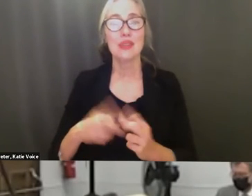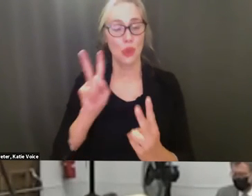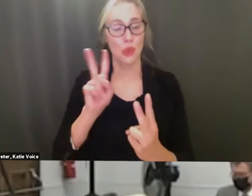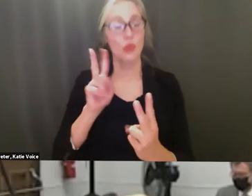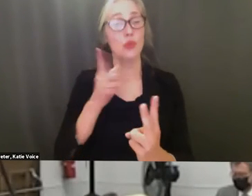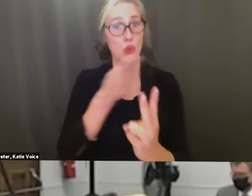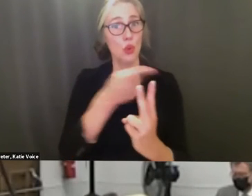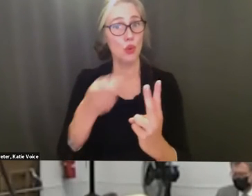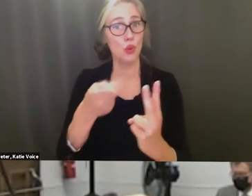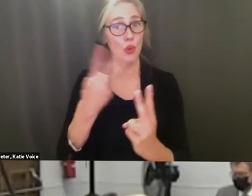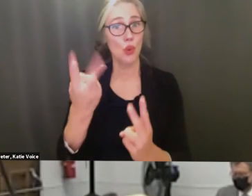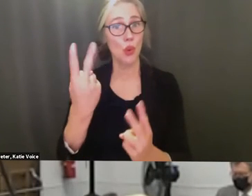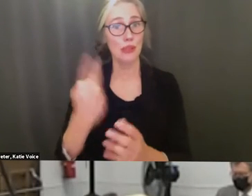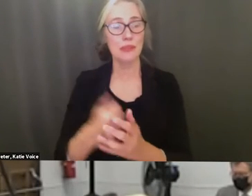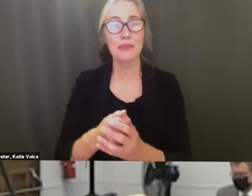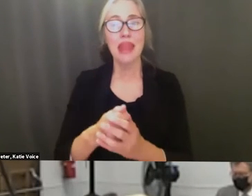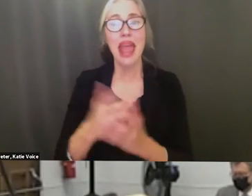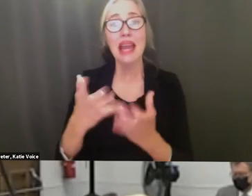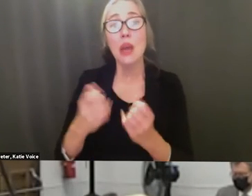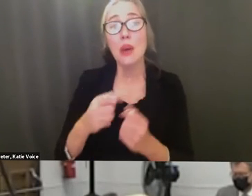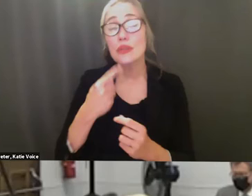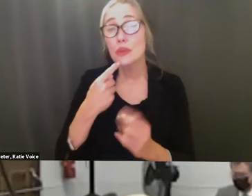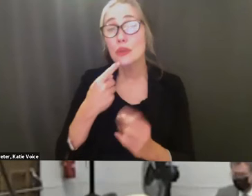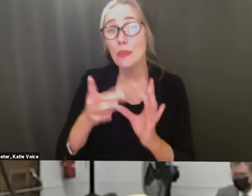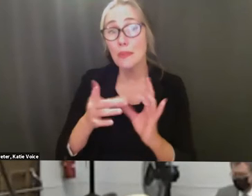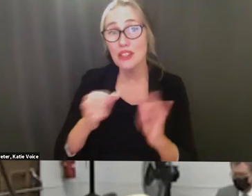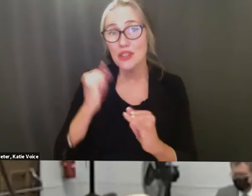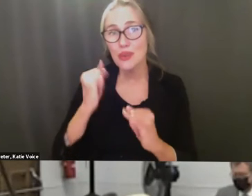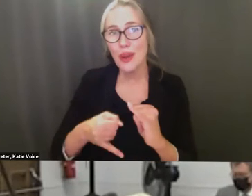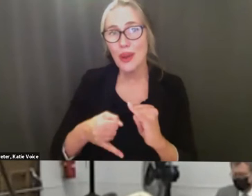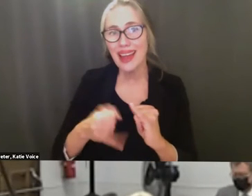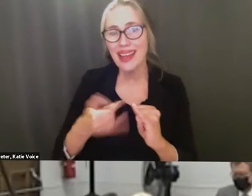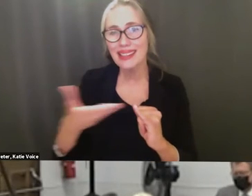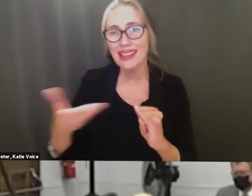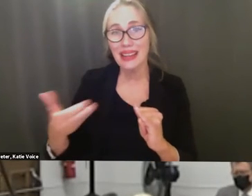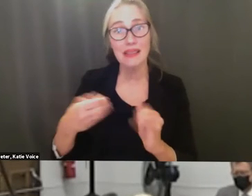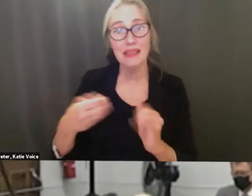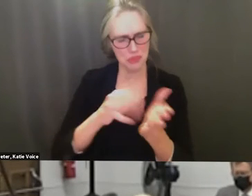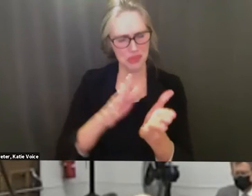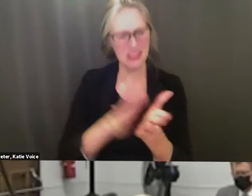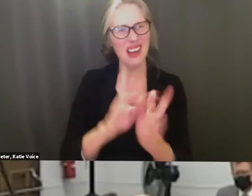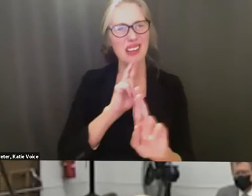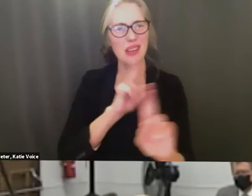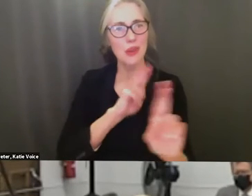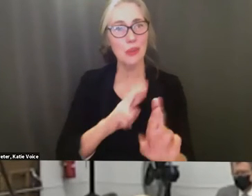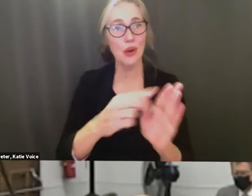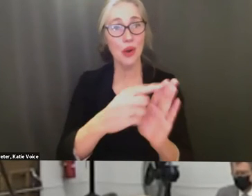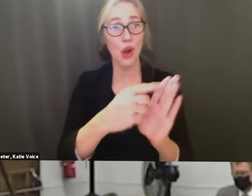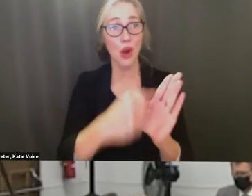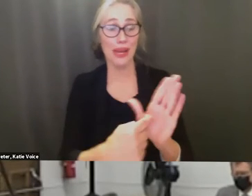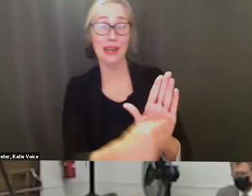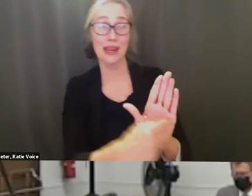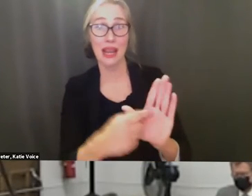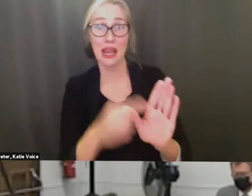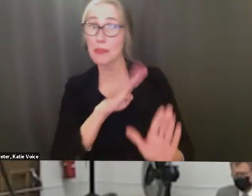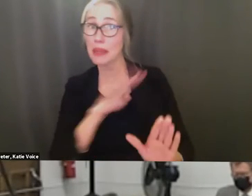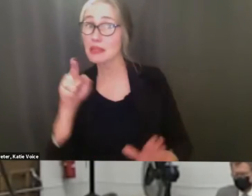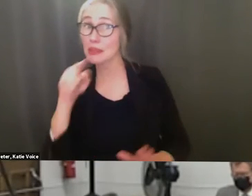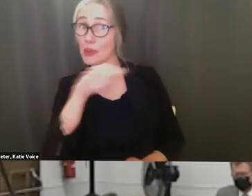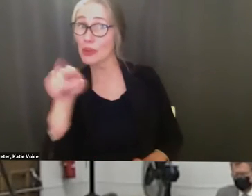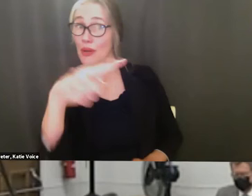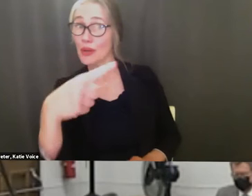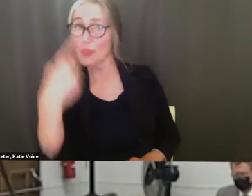que quiero mencionar ante ustedes, y lo escribí en el reporte, fue que el Consejo expresó su interés en el